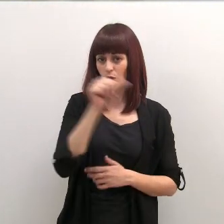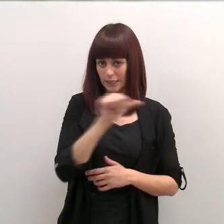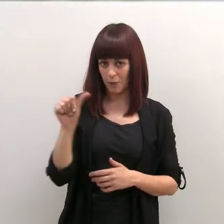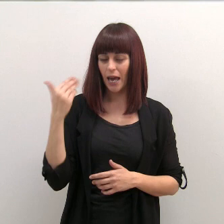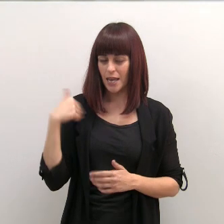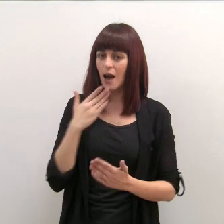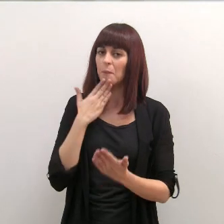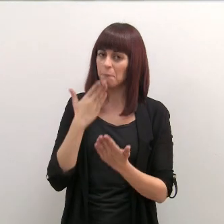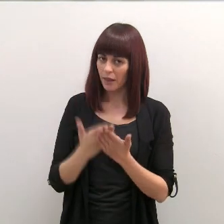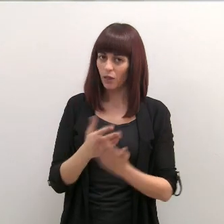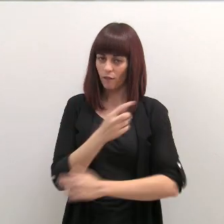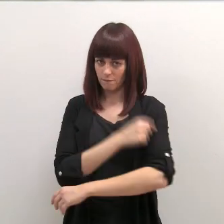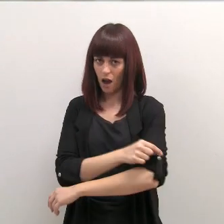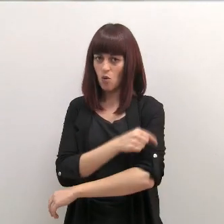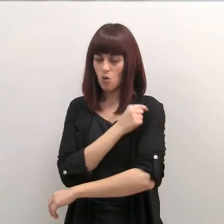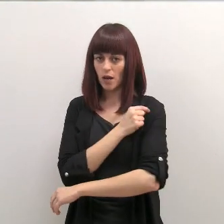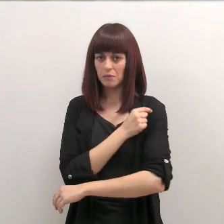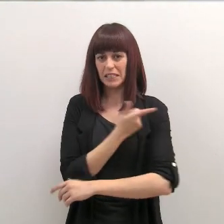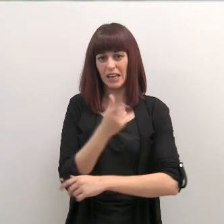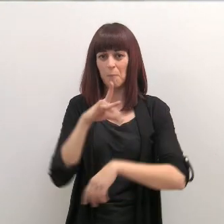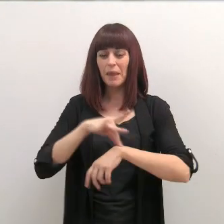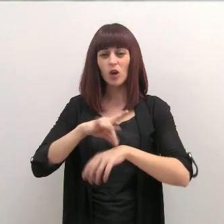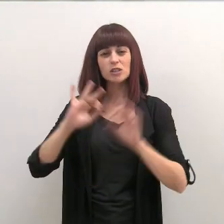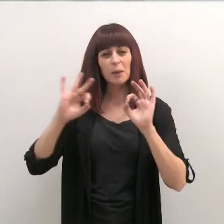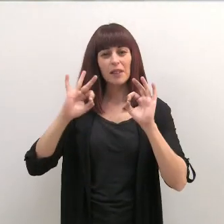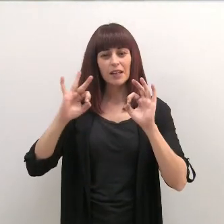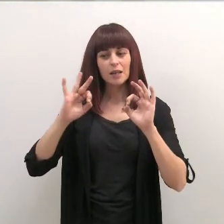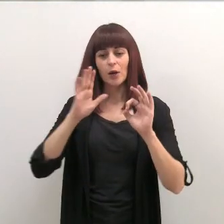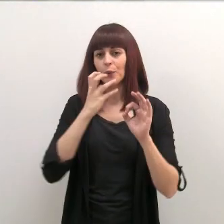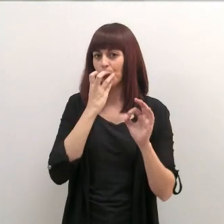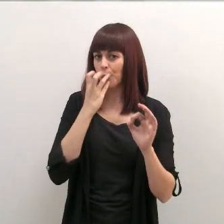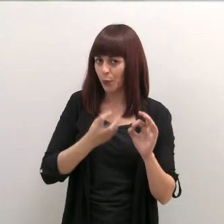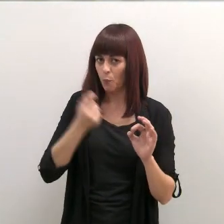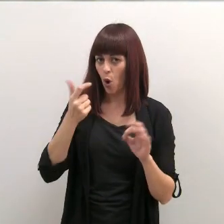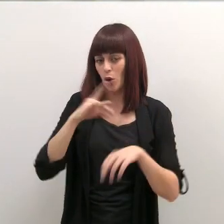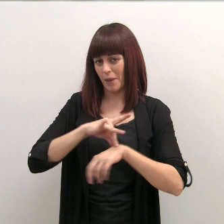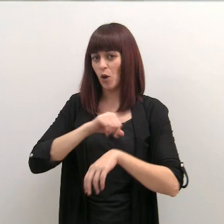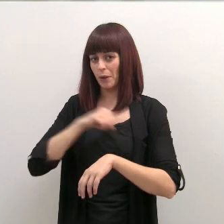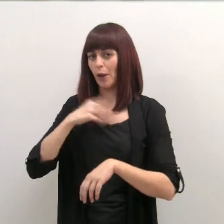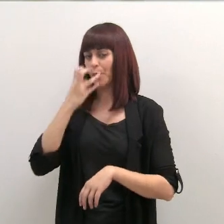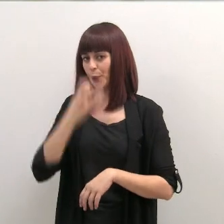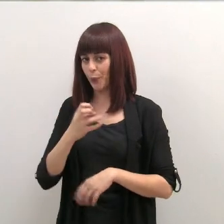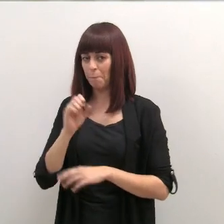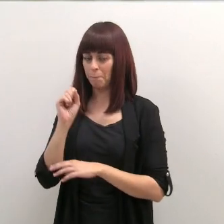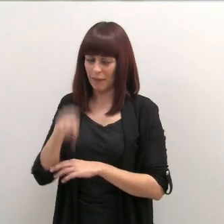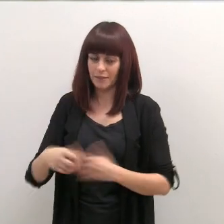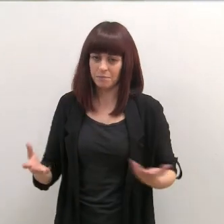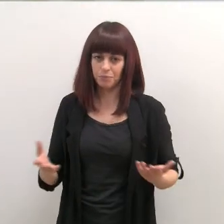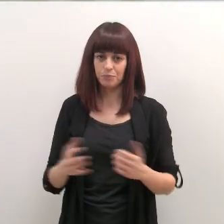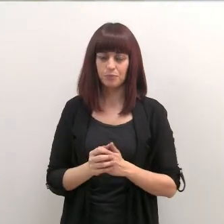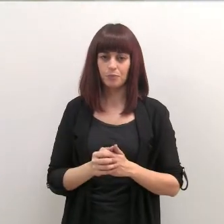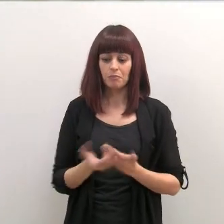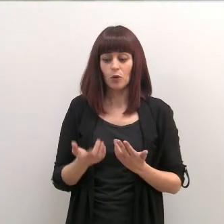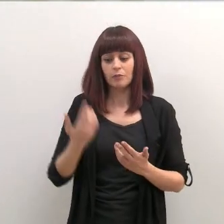vacunar. De especializada pues probablemente tardemos un poco más y de privados también tardaremos un poquito más, pero no tampoco mucho más, ya lo iremos